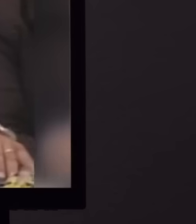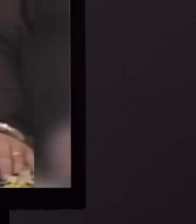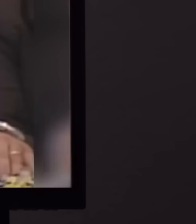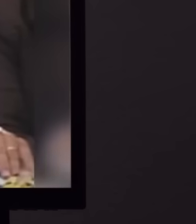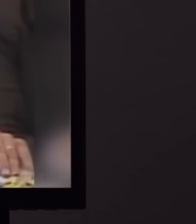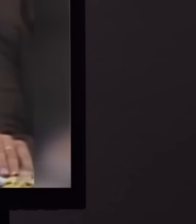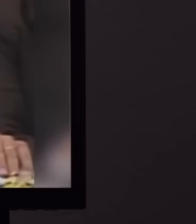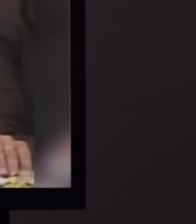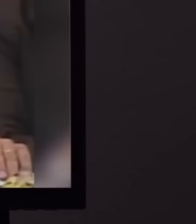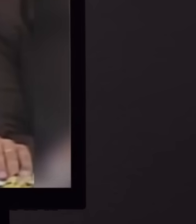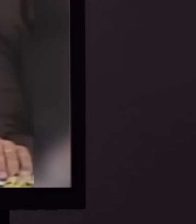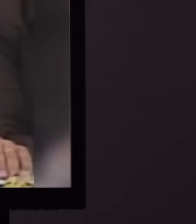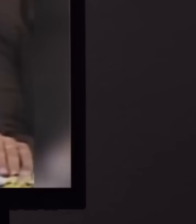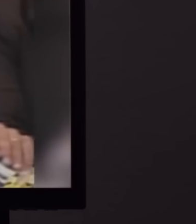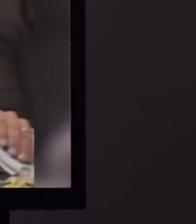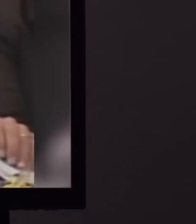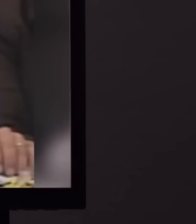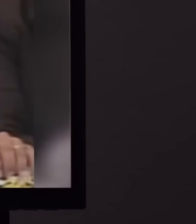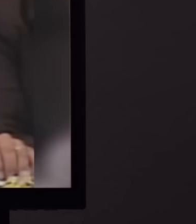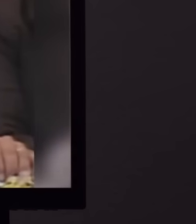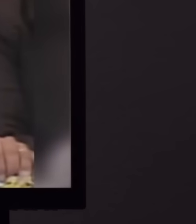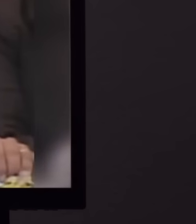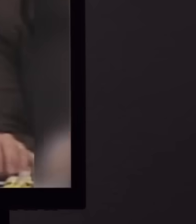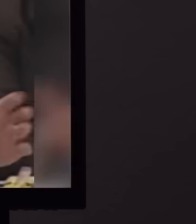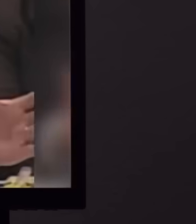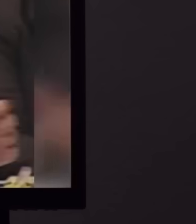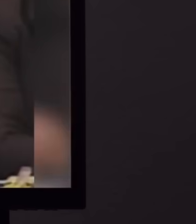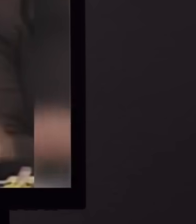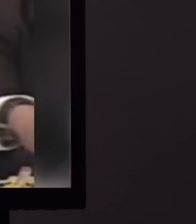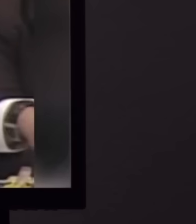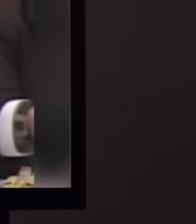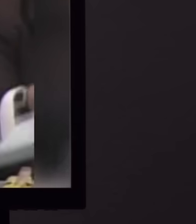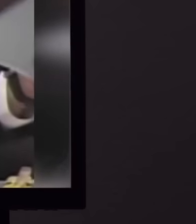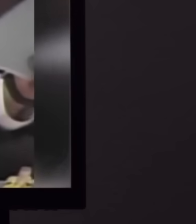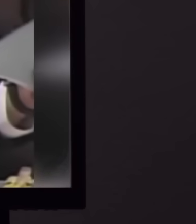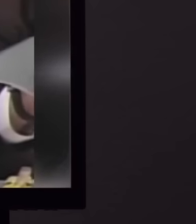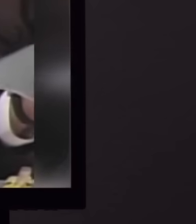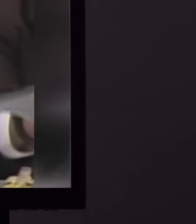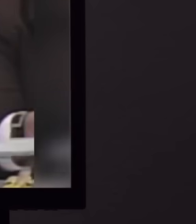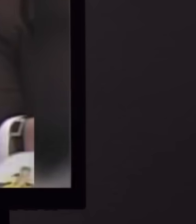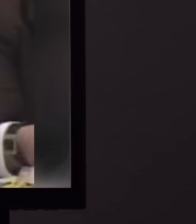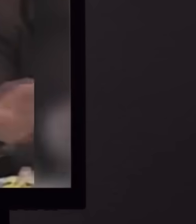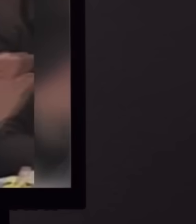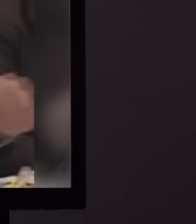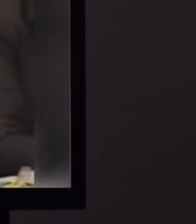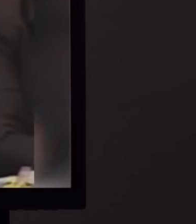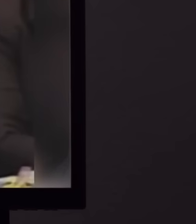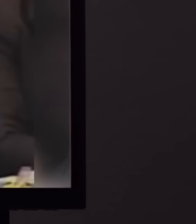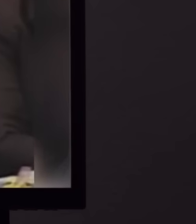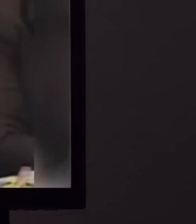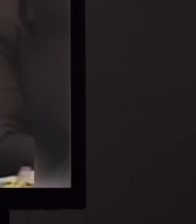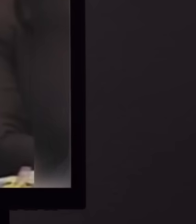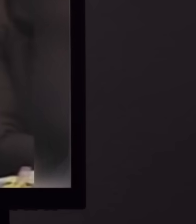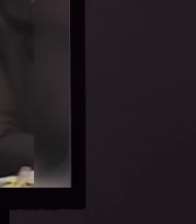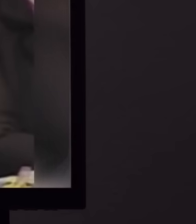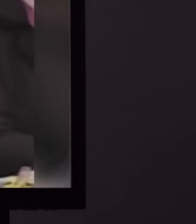de creencia o porque yo asumo o presumo esta referencia. Y eso está a su exposición. Y está, cuando usted me diga, con